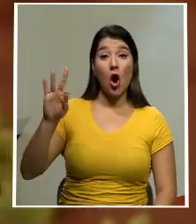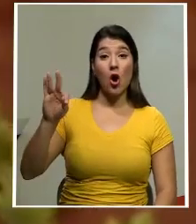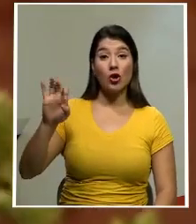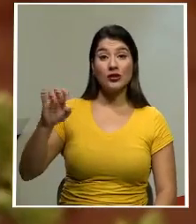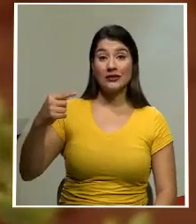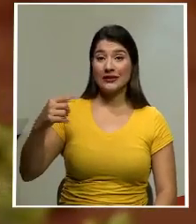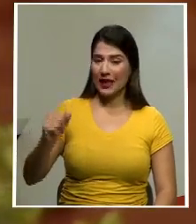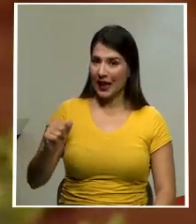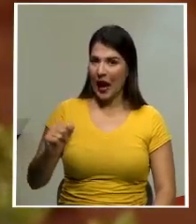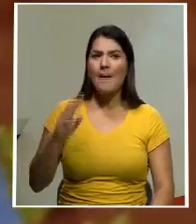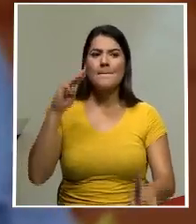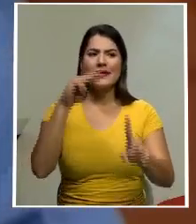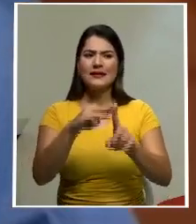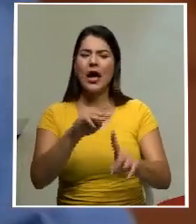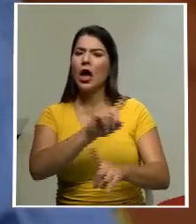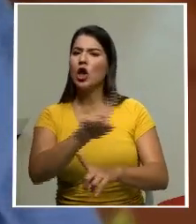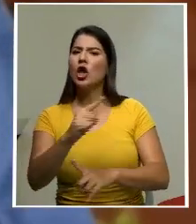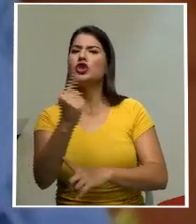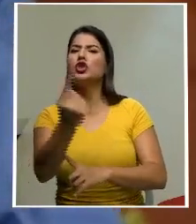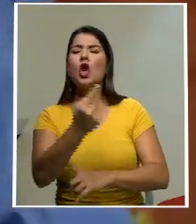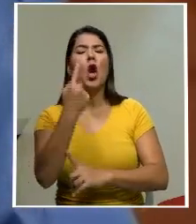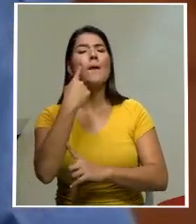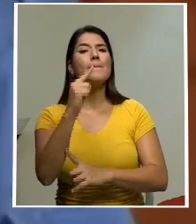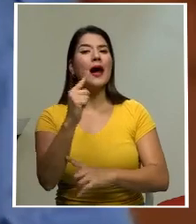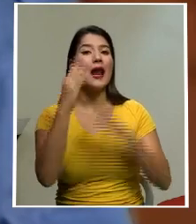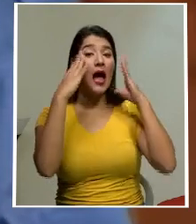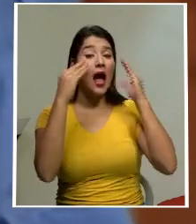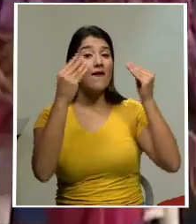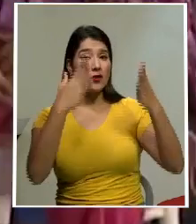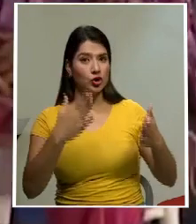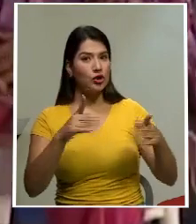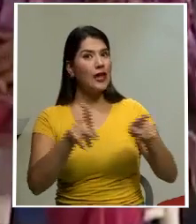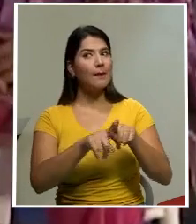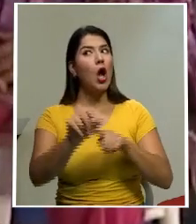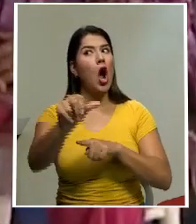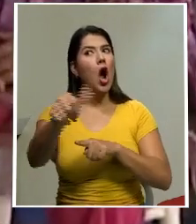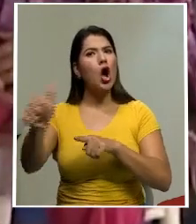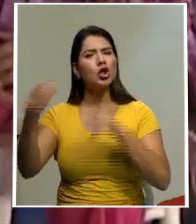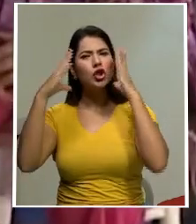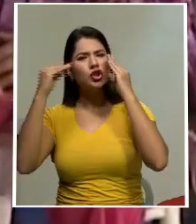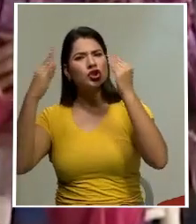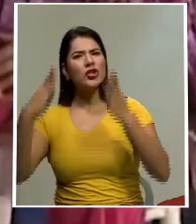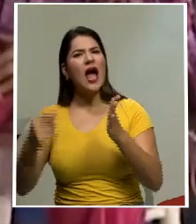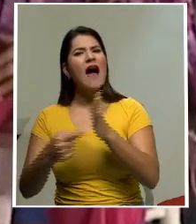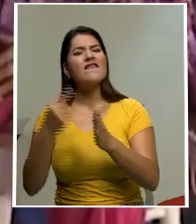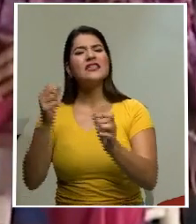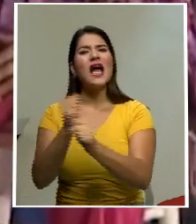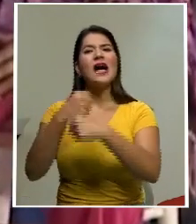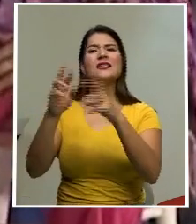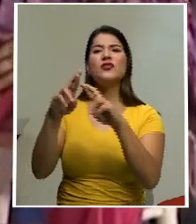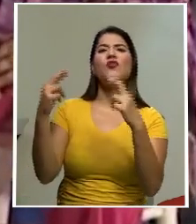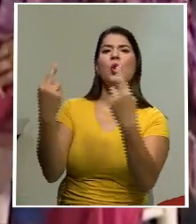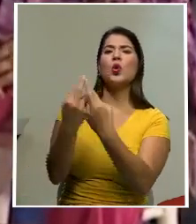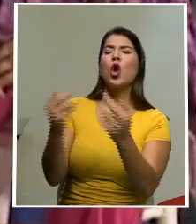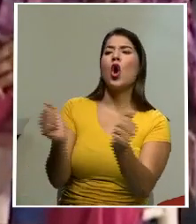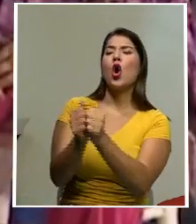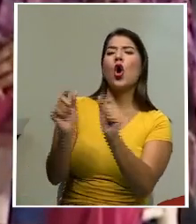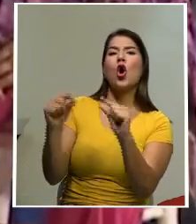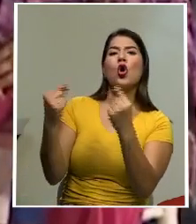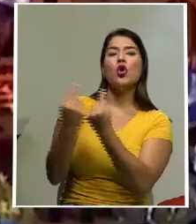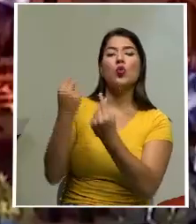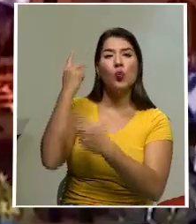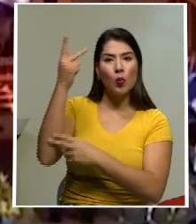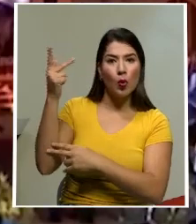el diplomático estadounidense, sino para otros embajadores que, según él, viven haciendo reuniones en sus embajadas con grupos